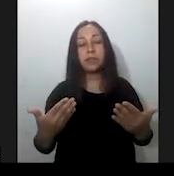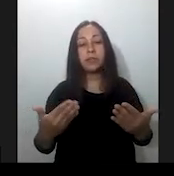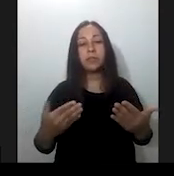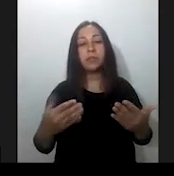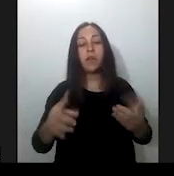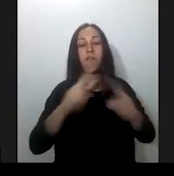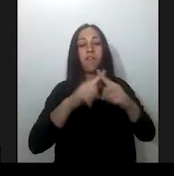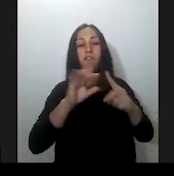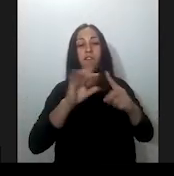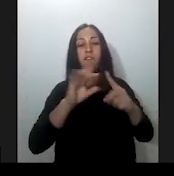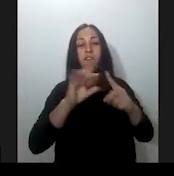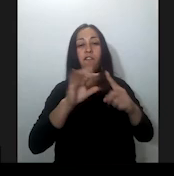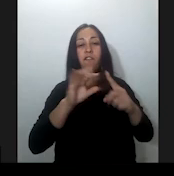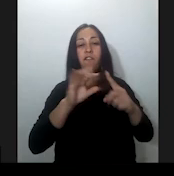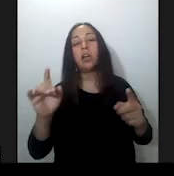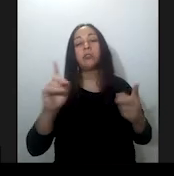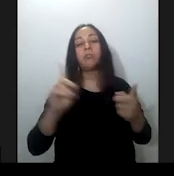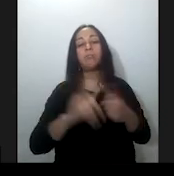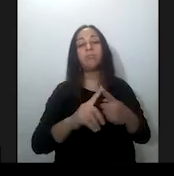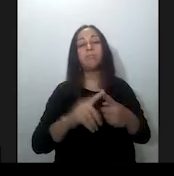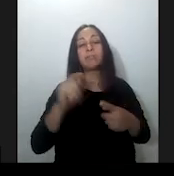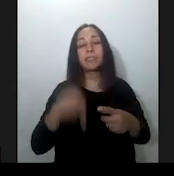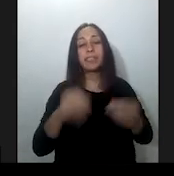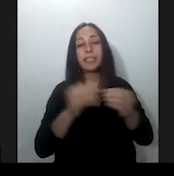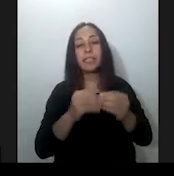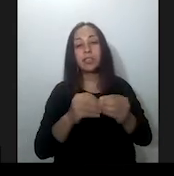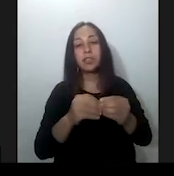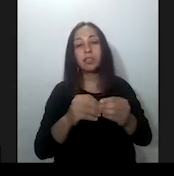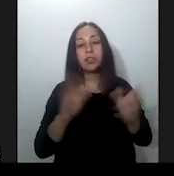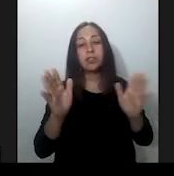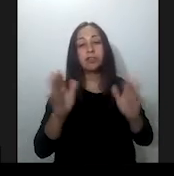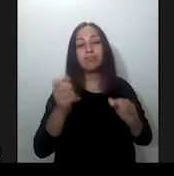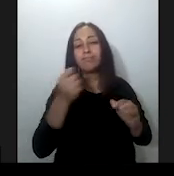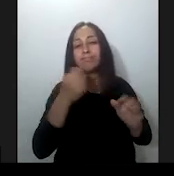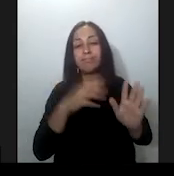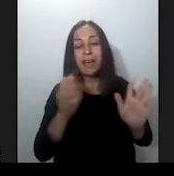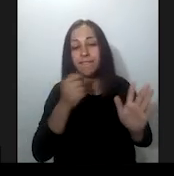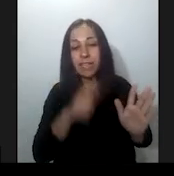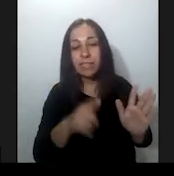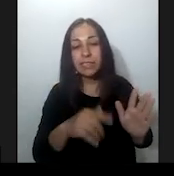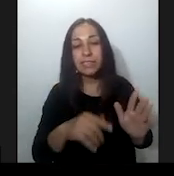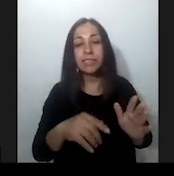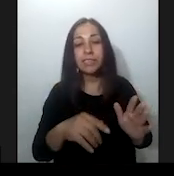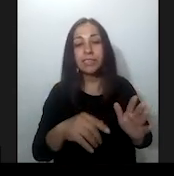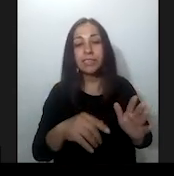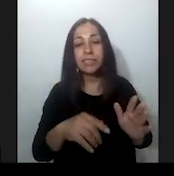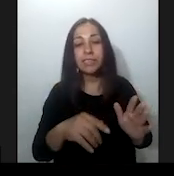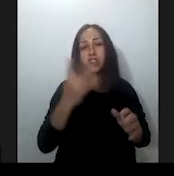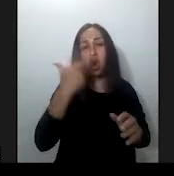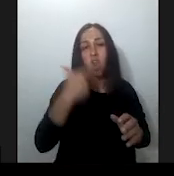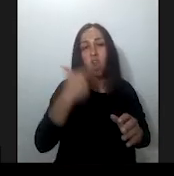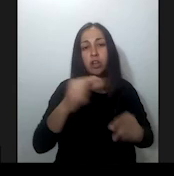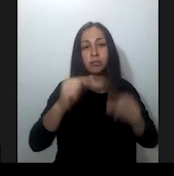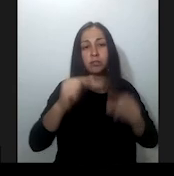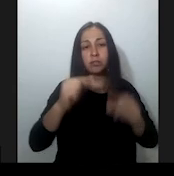Bien, podríamos establecerlo a partir de una fórmula. Bien. Bueno, en este caso voy a hacer un formato muy sencillo, que es escala